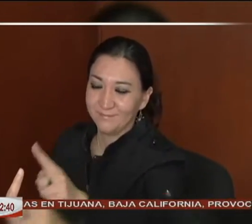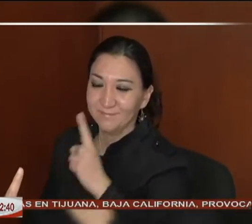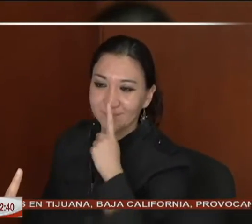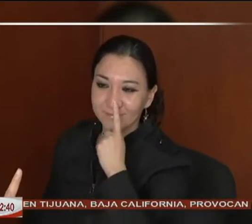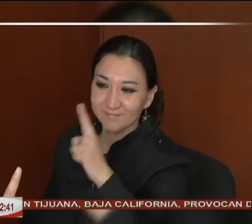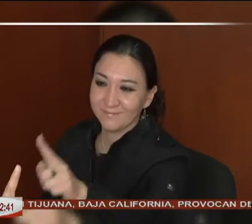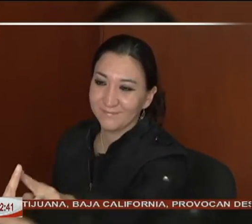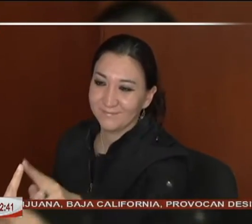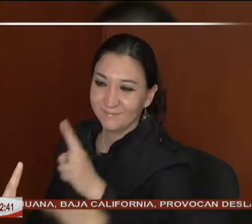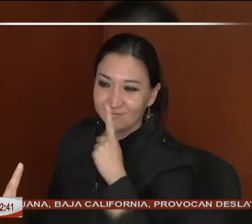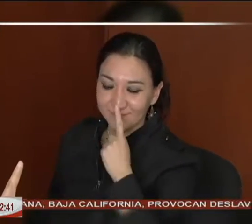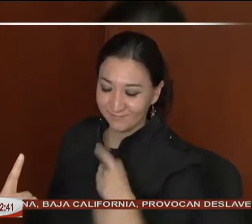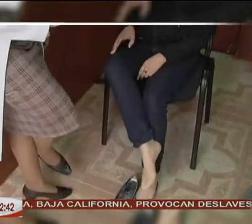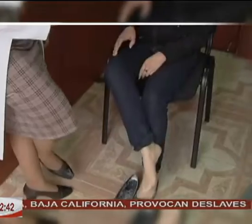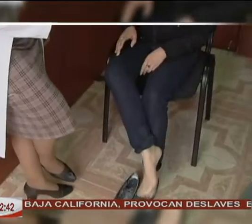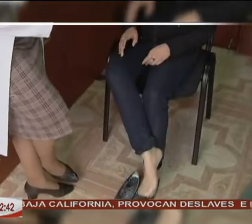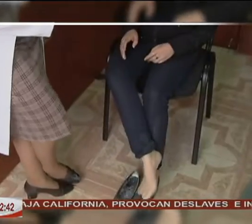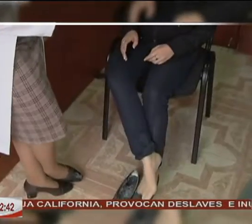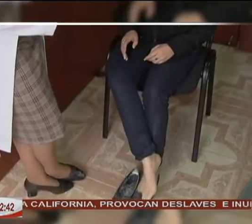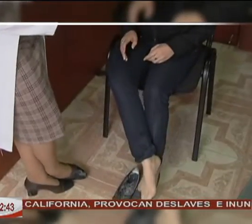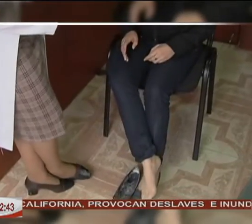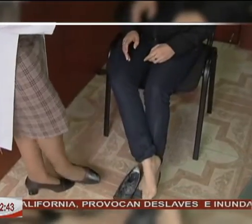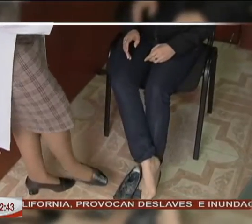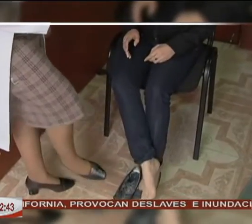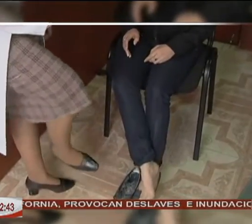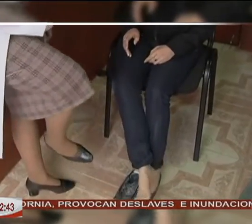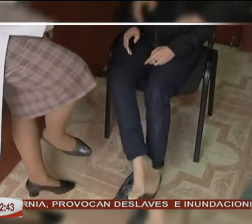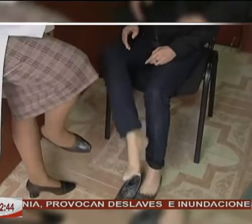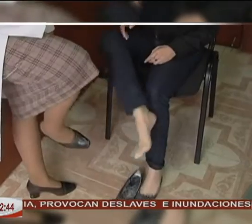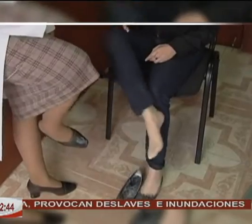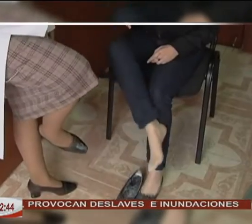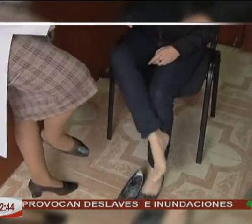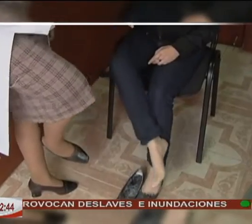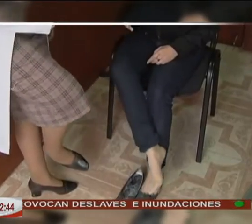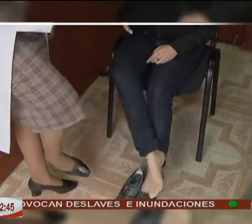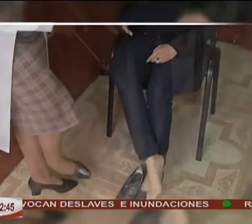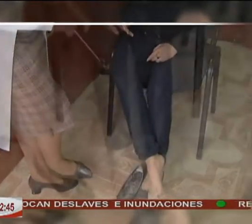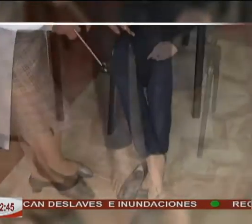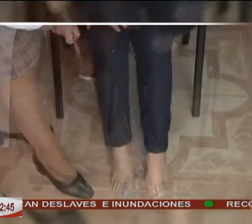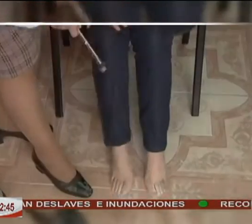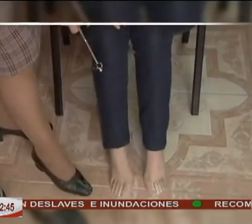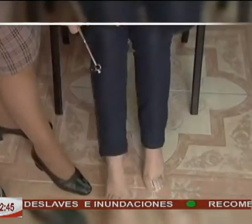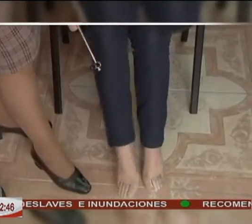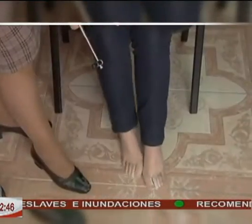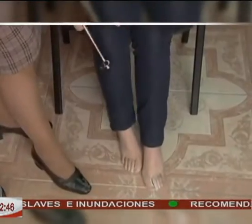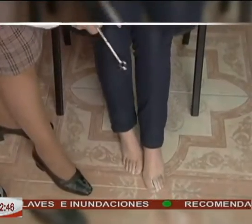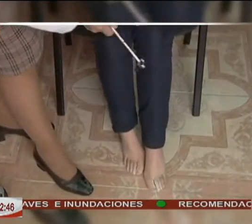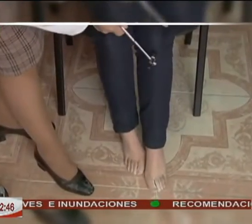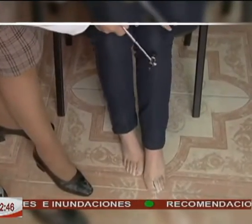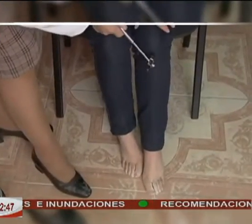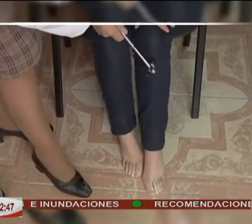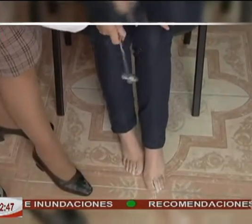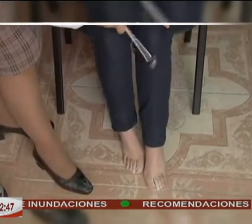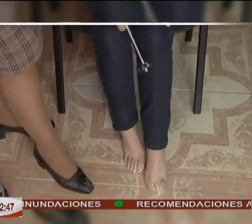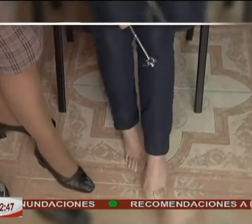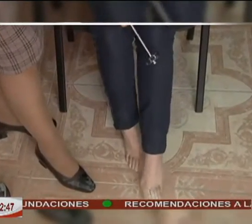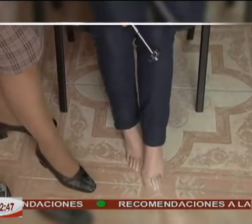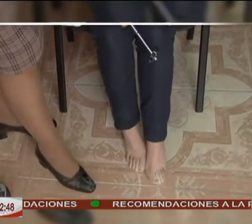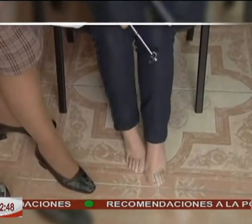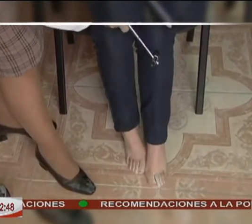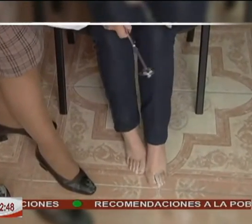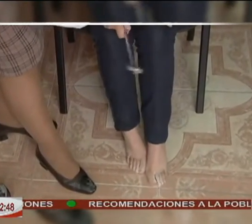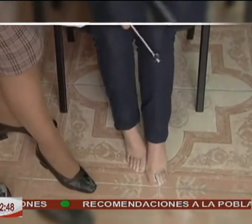donde pues el paciente desarrolla la sintomatología y luego tiene un periodo de mejoría que puede variar ampliamente es una